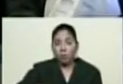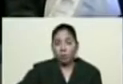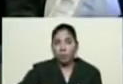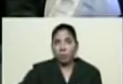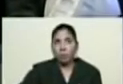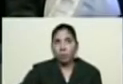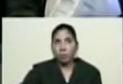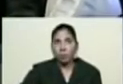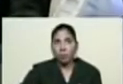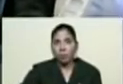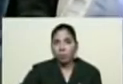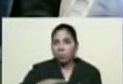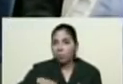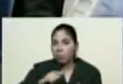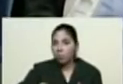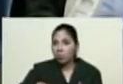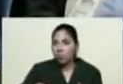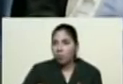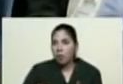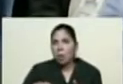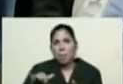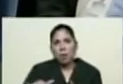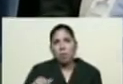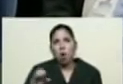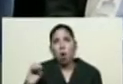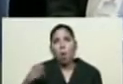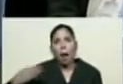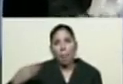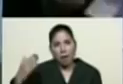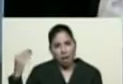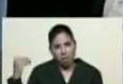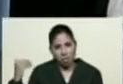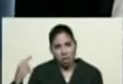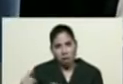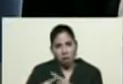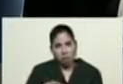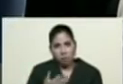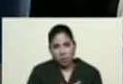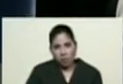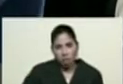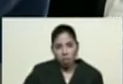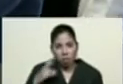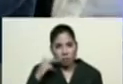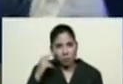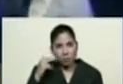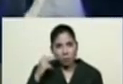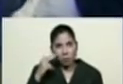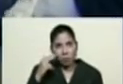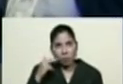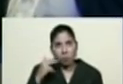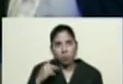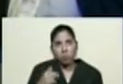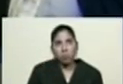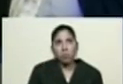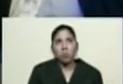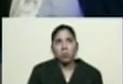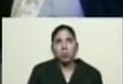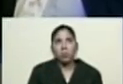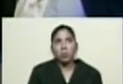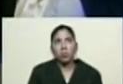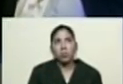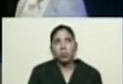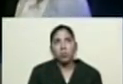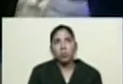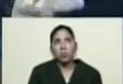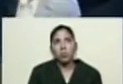pero firmó el decreto que firmó Obama. Porque hay que decirlo, pareciera que el presidente Trump es la obra maestra